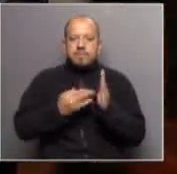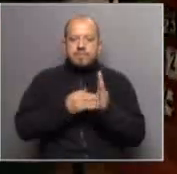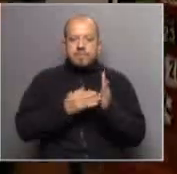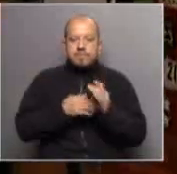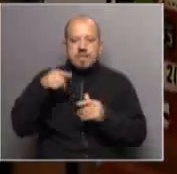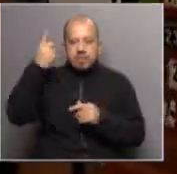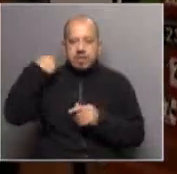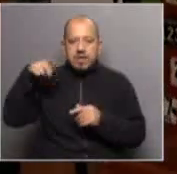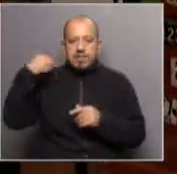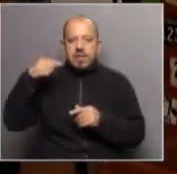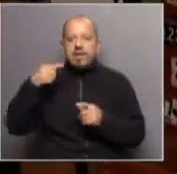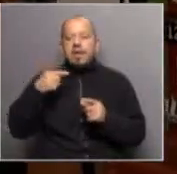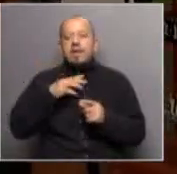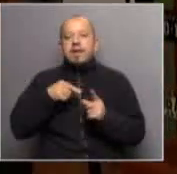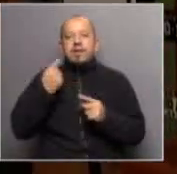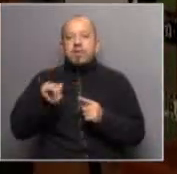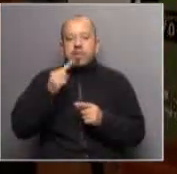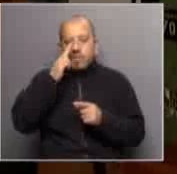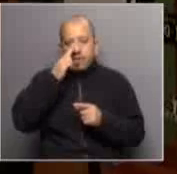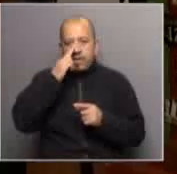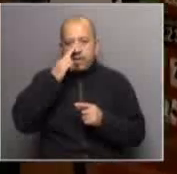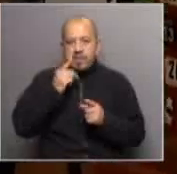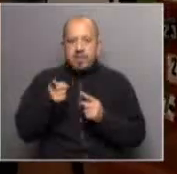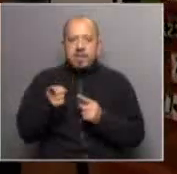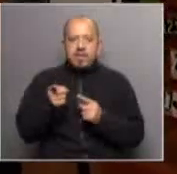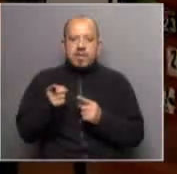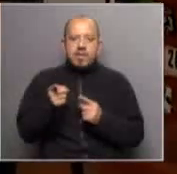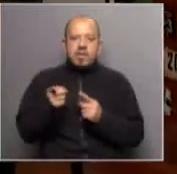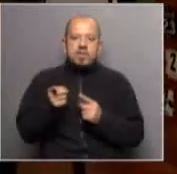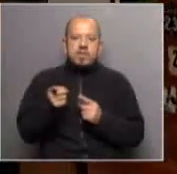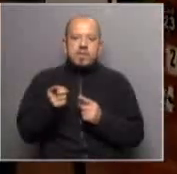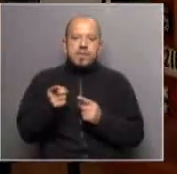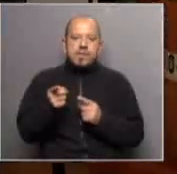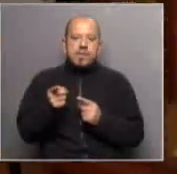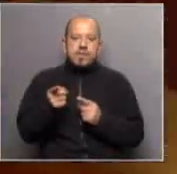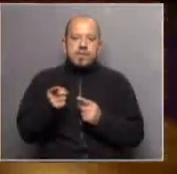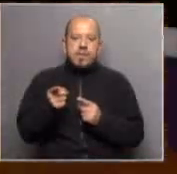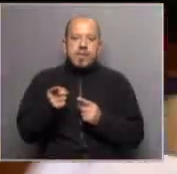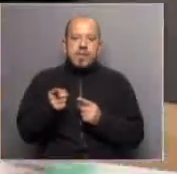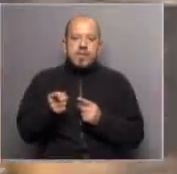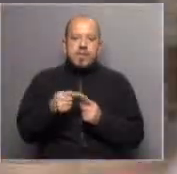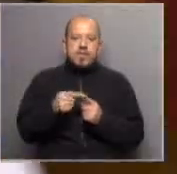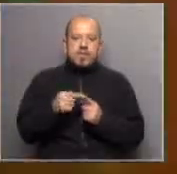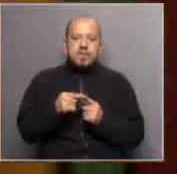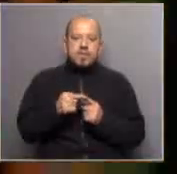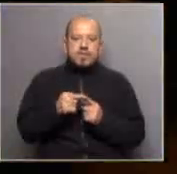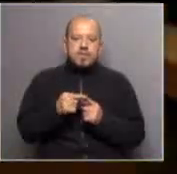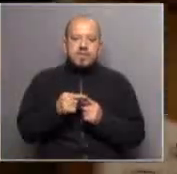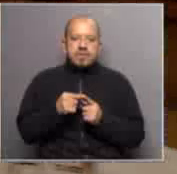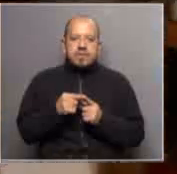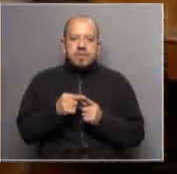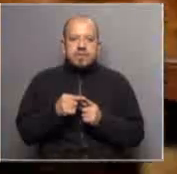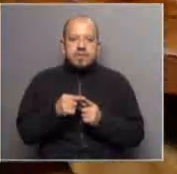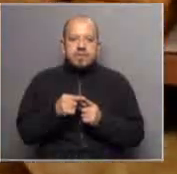oferta bastante variada. Y después en la panadería, en realidad, que fue lo que te corté ahora para probar, lo tenemos por acá. Ya tienen algo